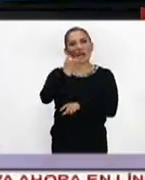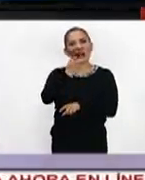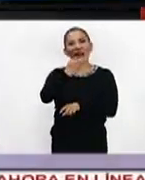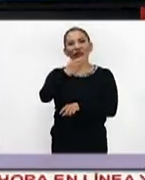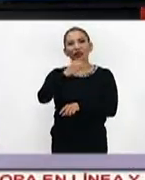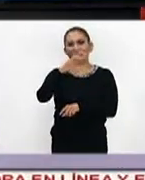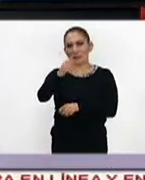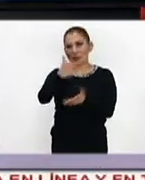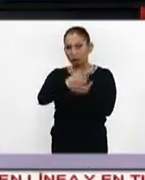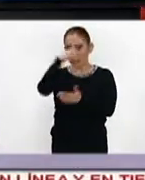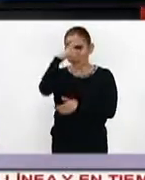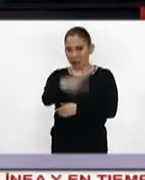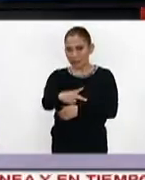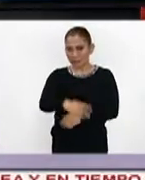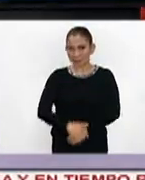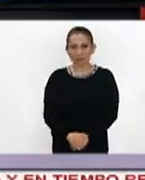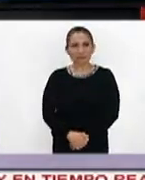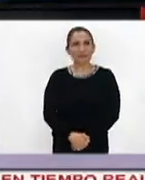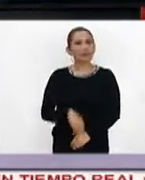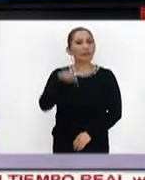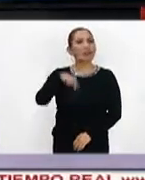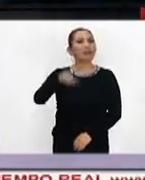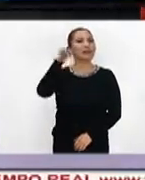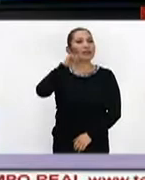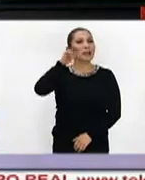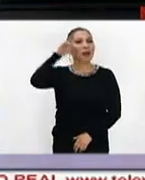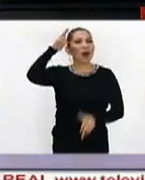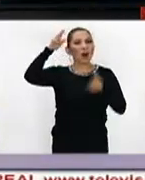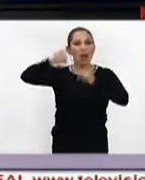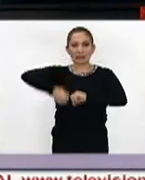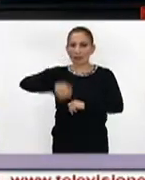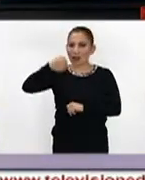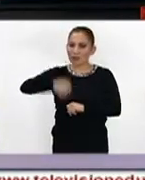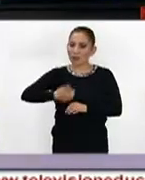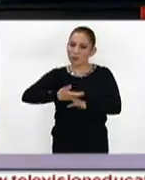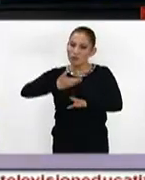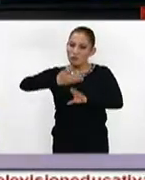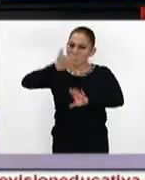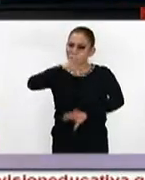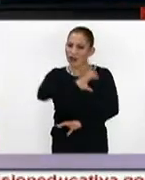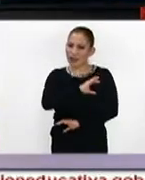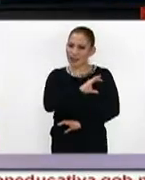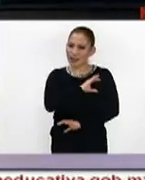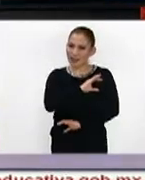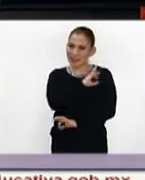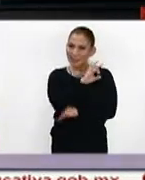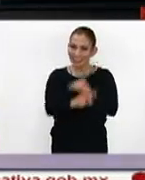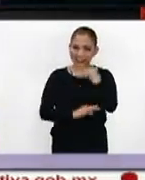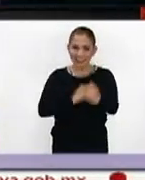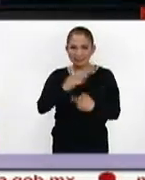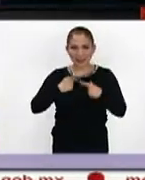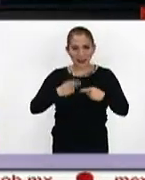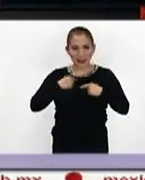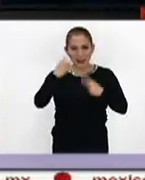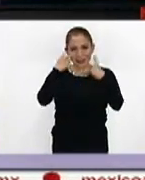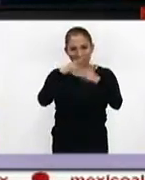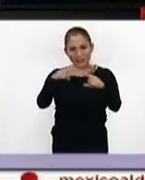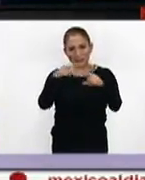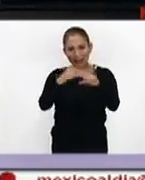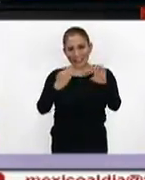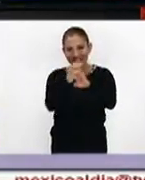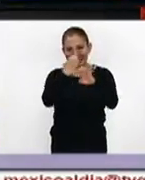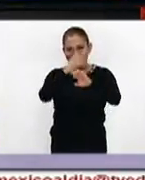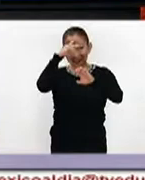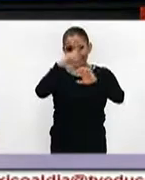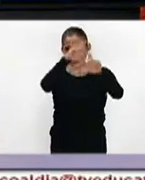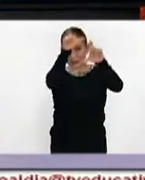grados centígrados en la capital del país. Desde aquí, como siempre, un saludo muy pero muy afectuoso también a quienes nos están viendo en el interior